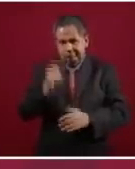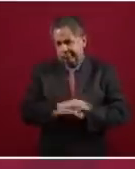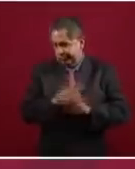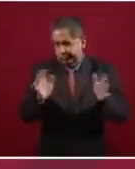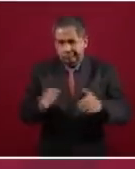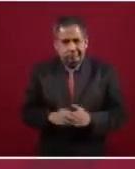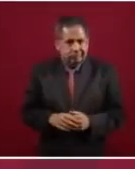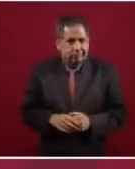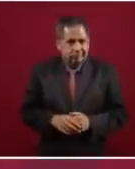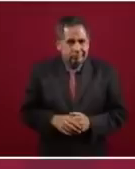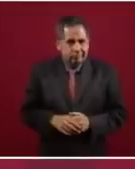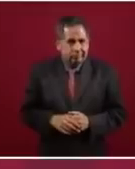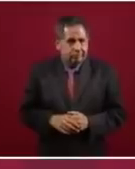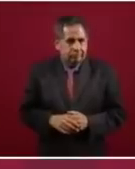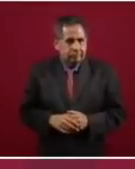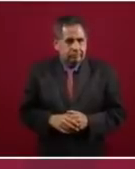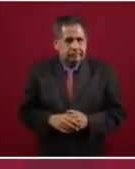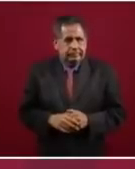Si